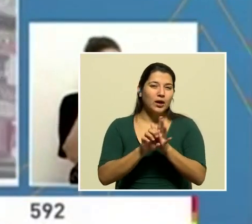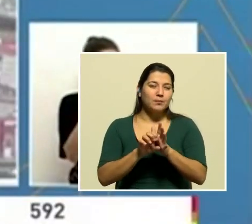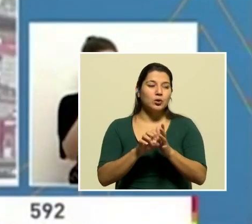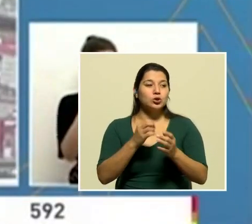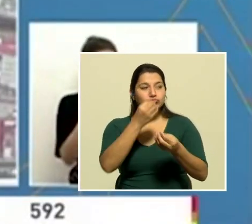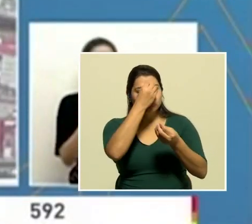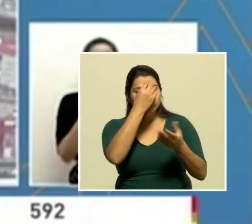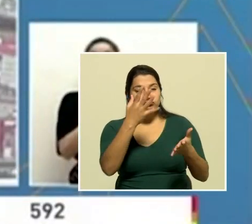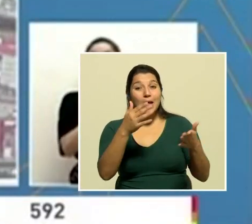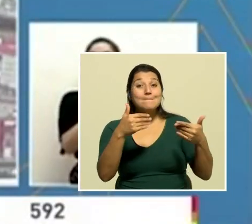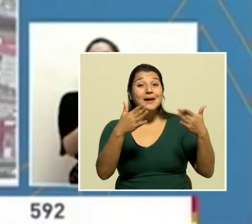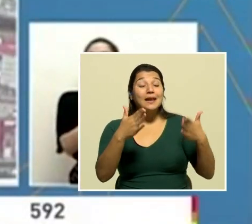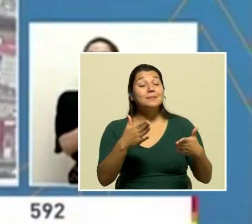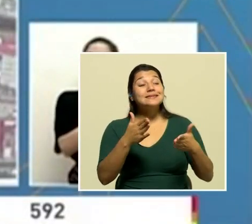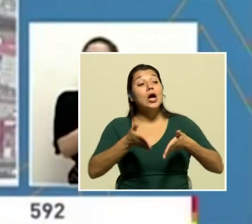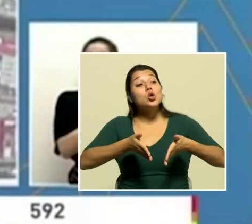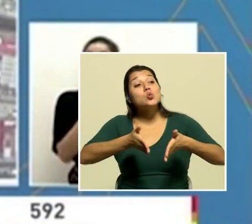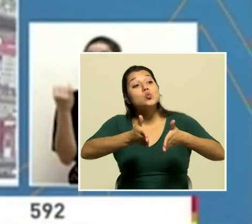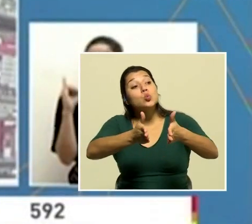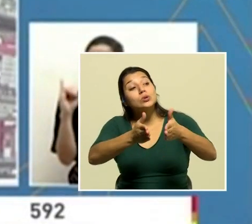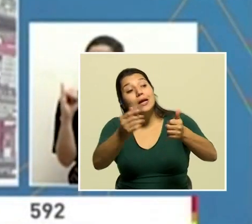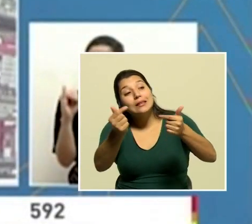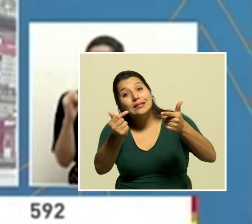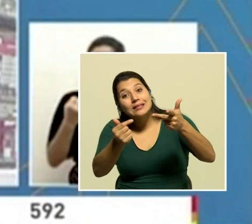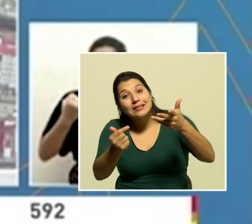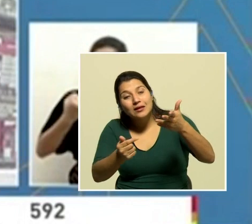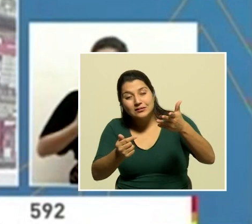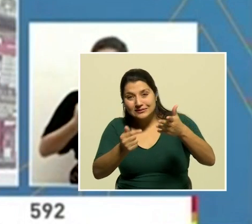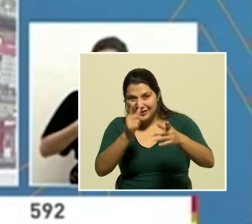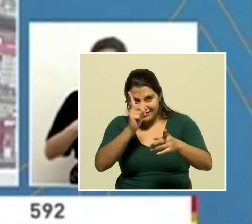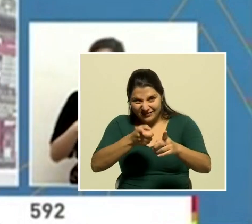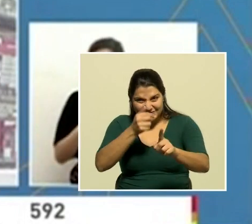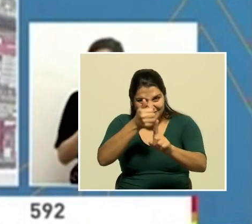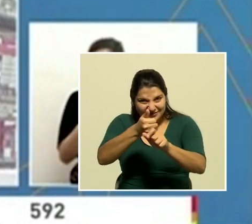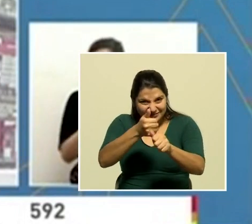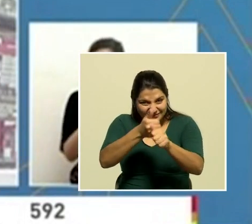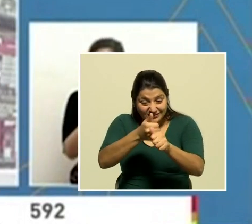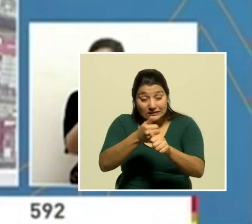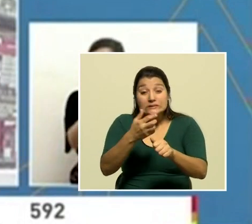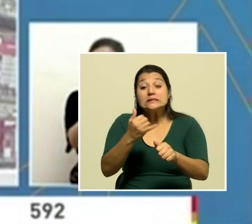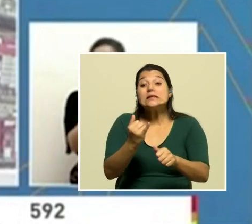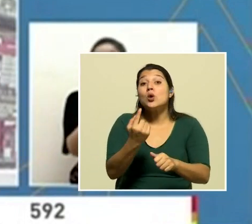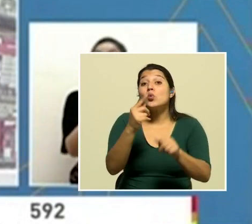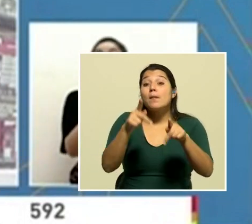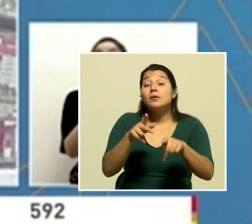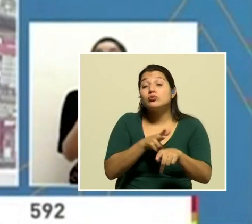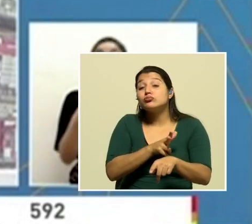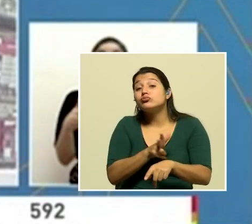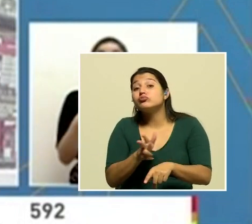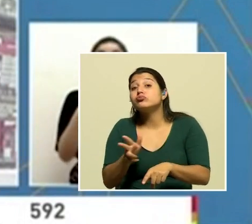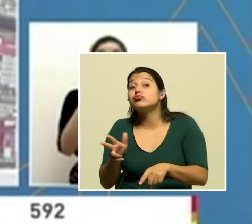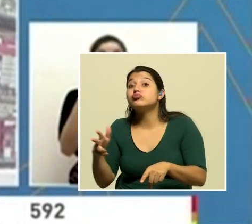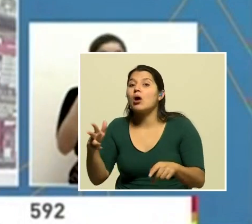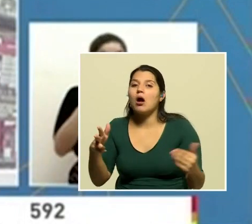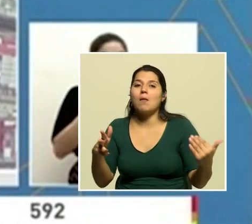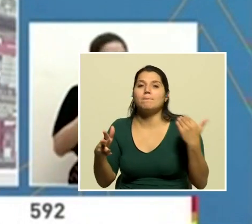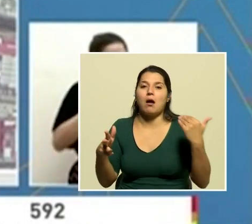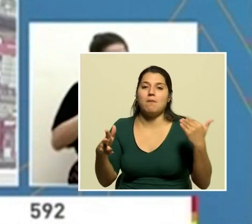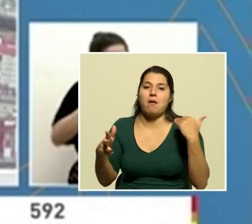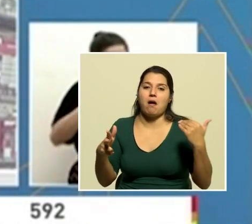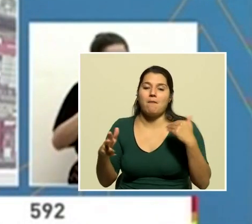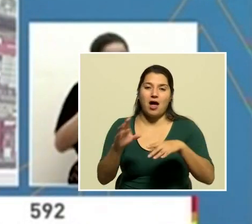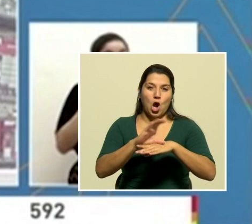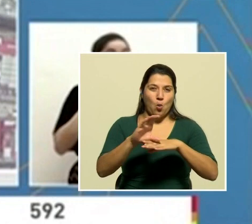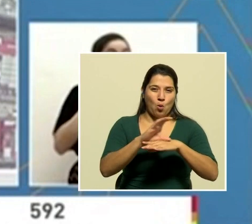una alerta para el momento en que esa unidad de transporte pueda salirse de la ruta o del